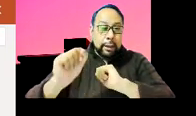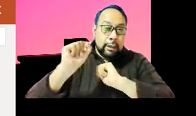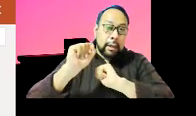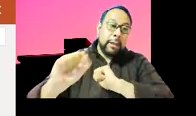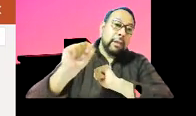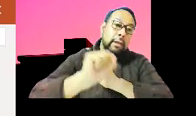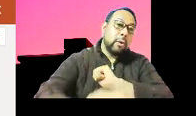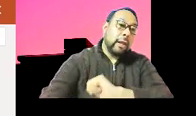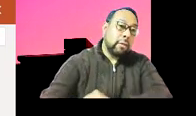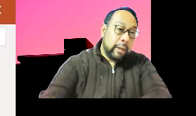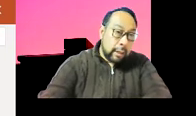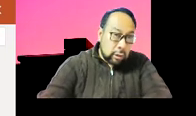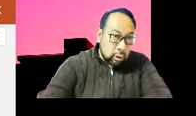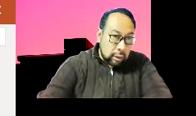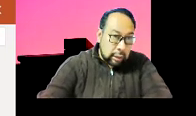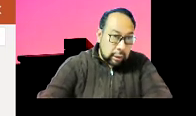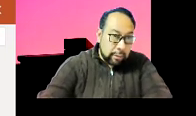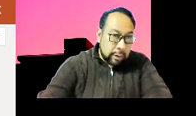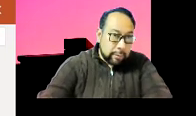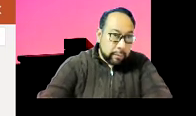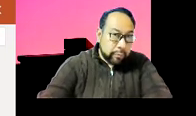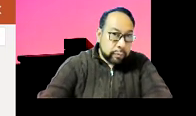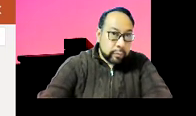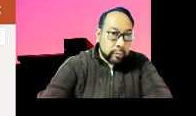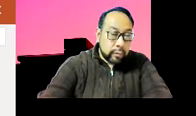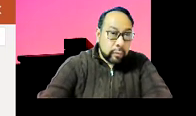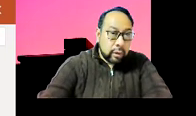seguir precisamente con la explicación del tema.